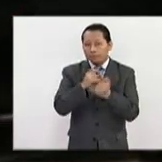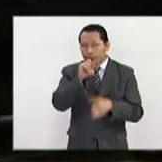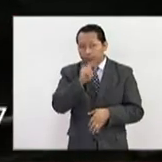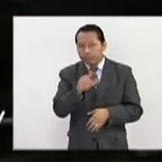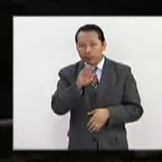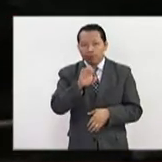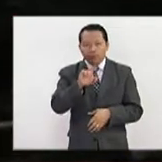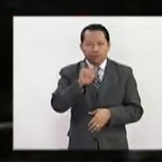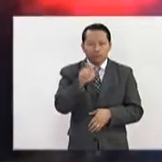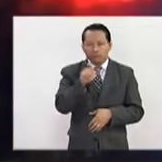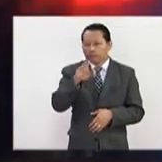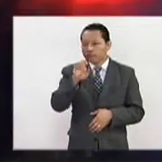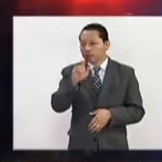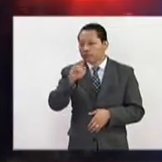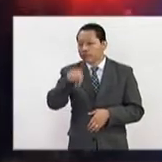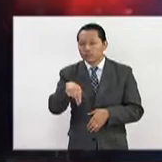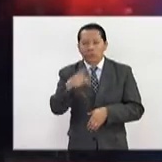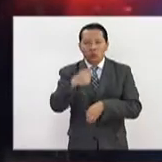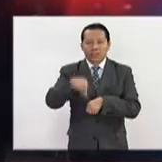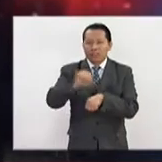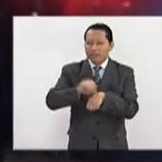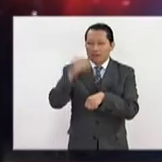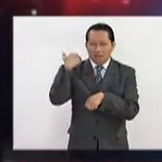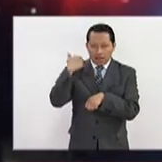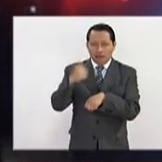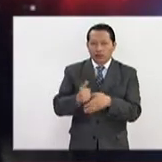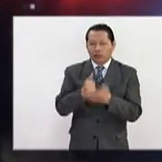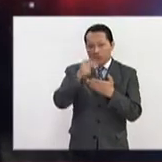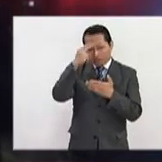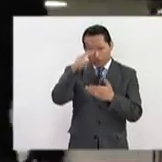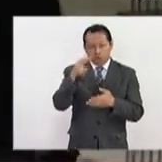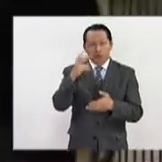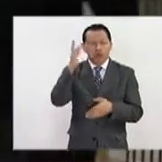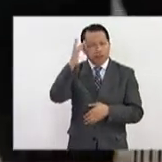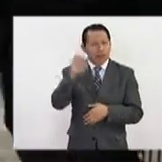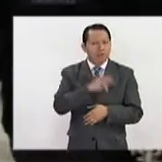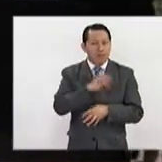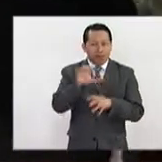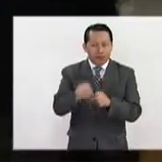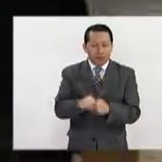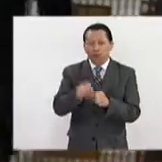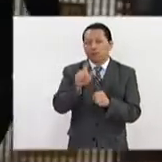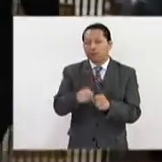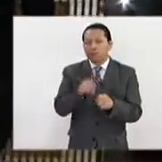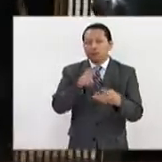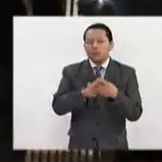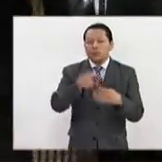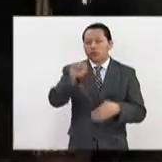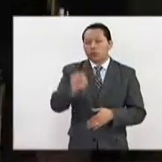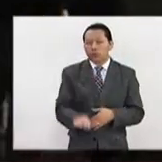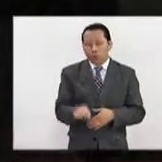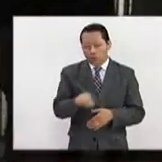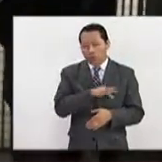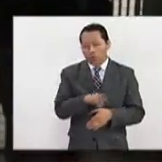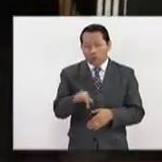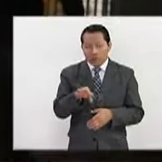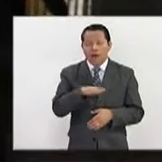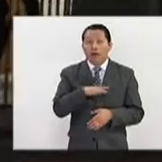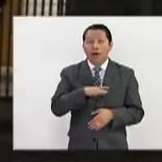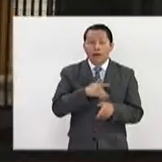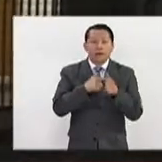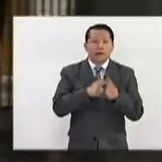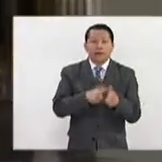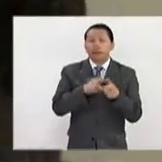Félix Beltrán, quien fue detenido la semana pasada aquí en la Ciudad de México, en Santa Fe, estará en el reclusorio sur para continuar con su proceso